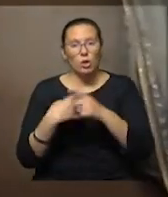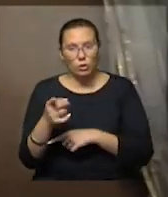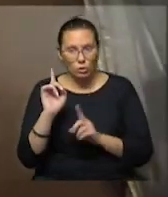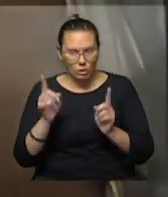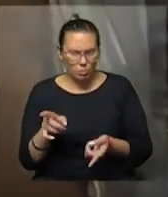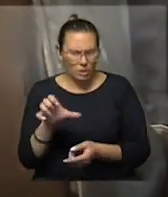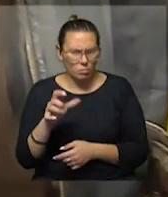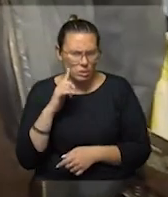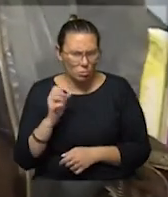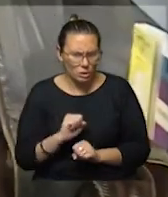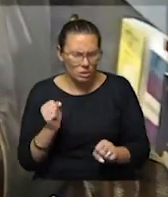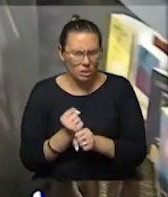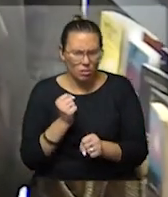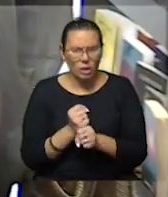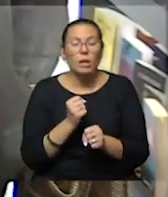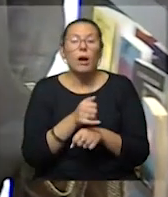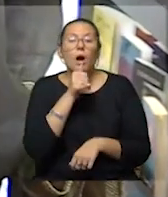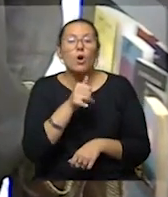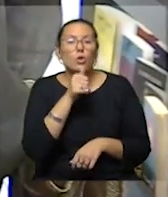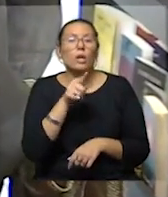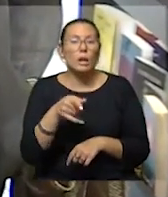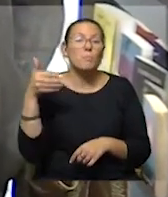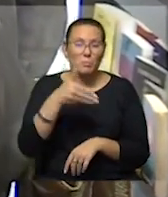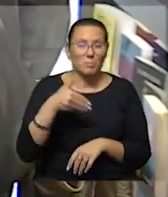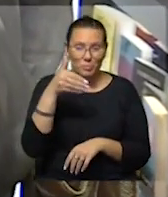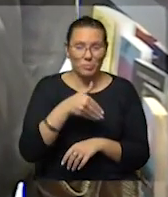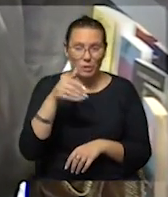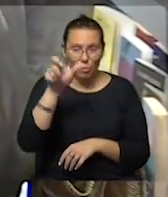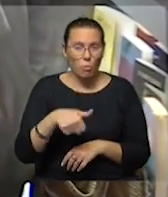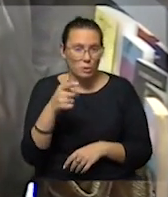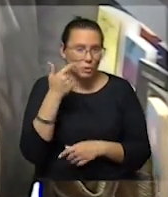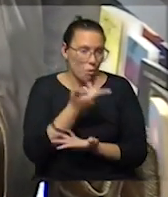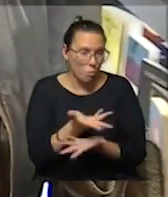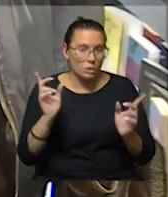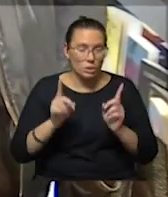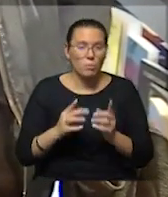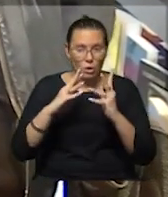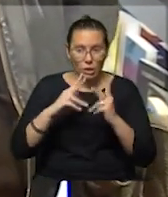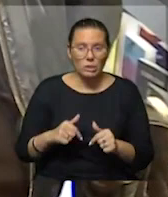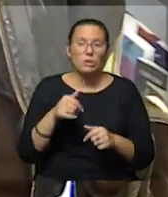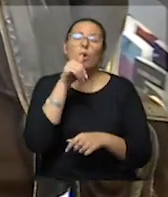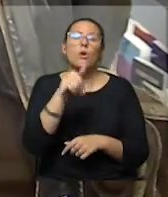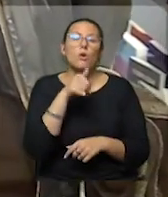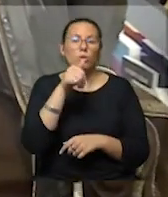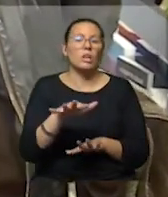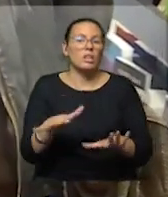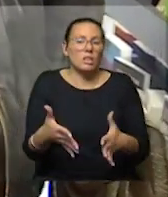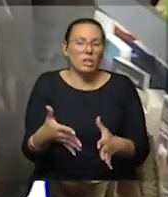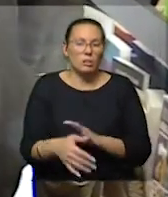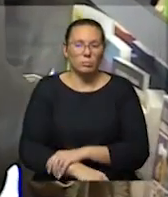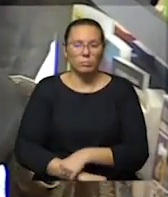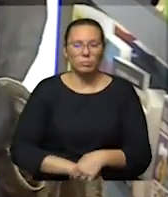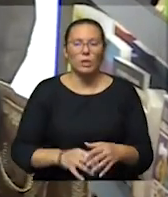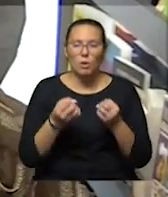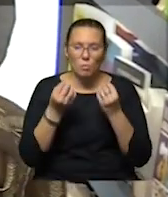editorial también allí trabajas que nos va a estar contando un poco él va a participar como expositor también ni a la organización y nos va a contar de qué va este